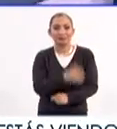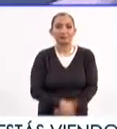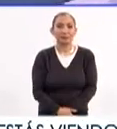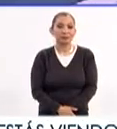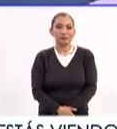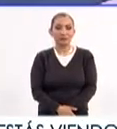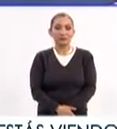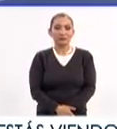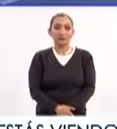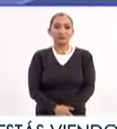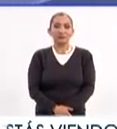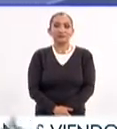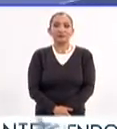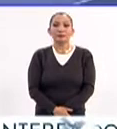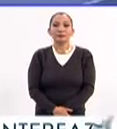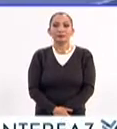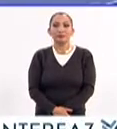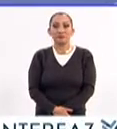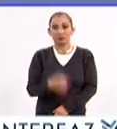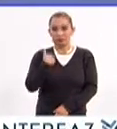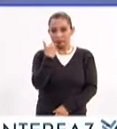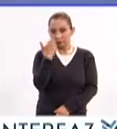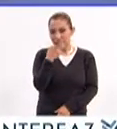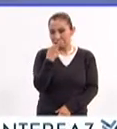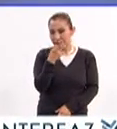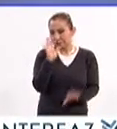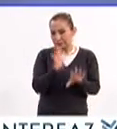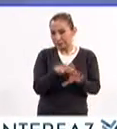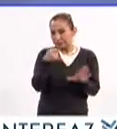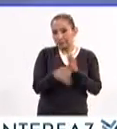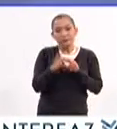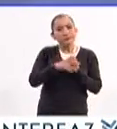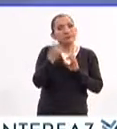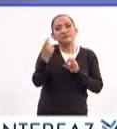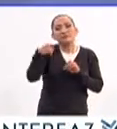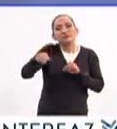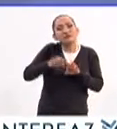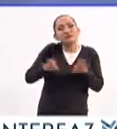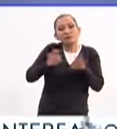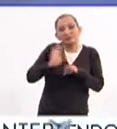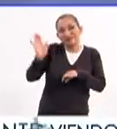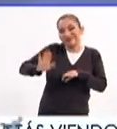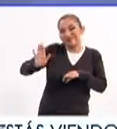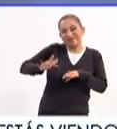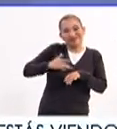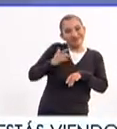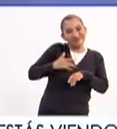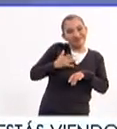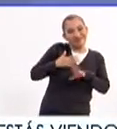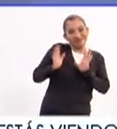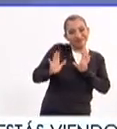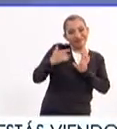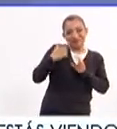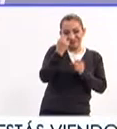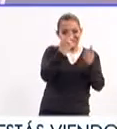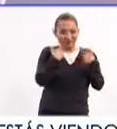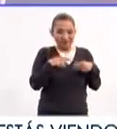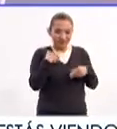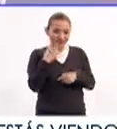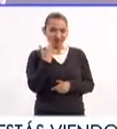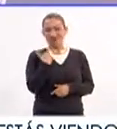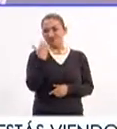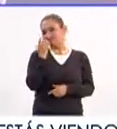inglés. Y bueno, me gustaría que nos hablara un poquito más, ¿por qué es tan importante? Podría parecer, o a veces hay personas que les